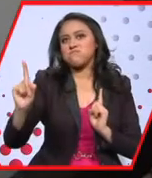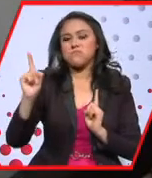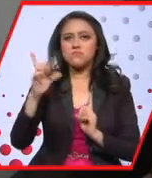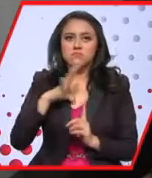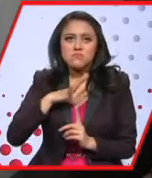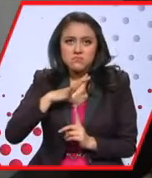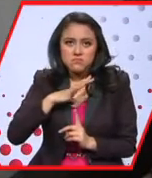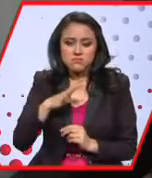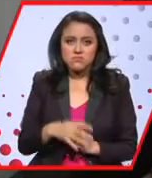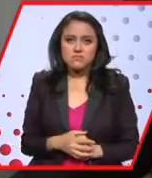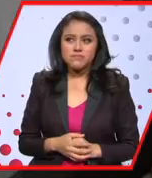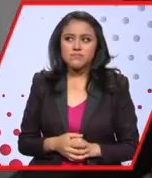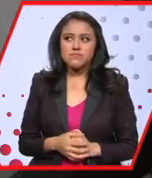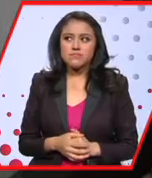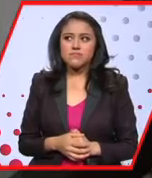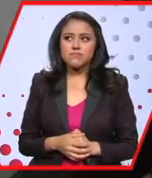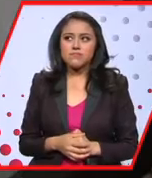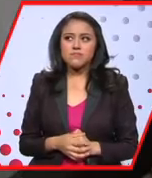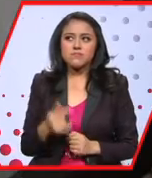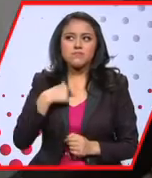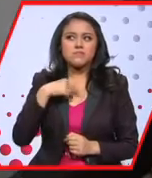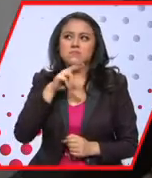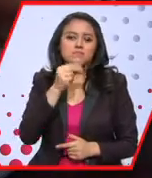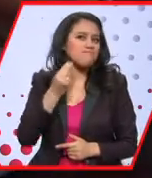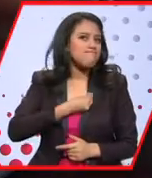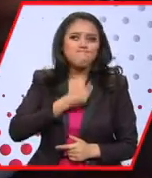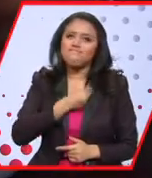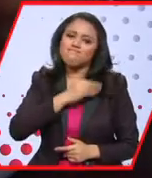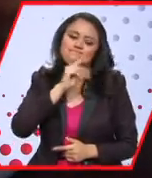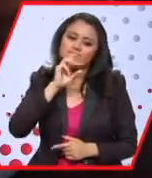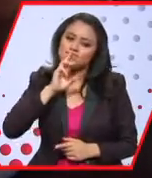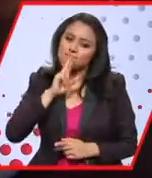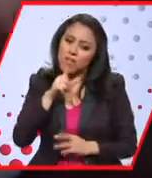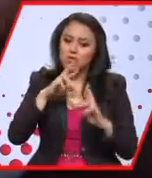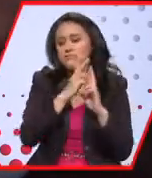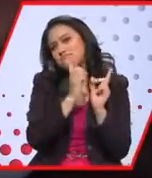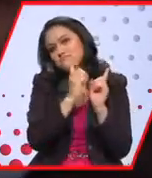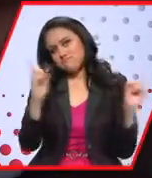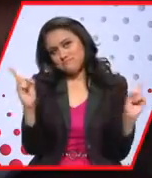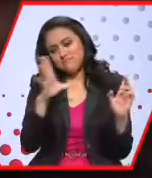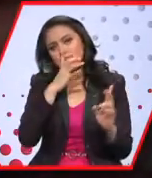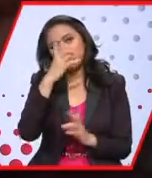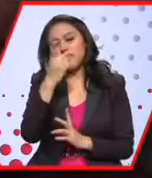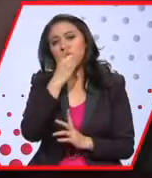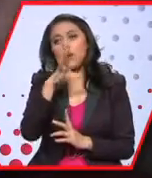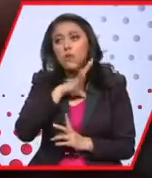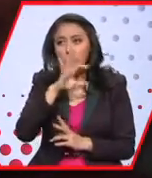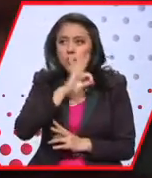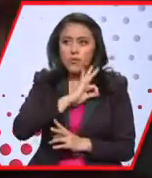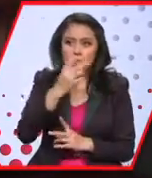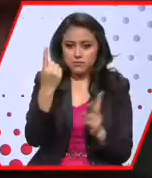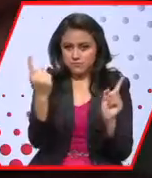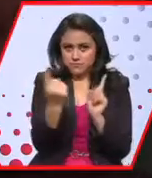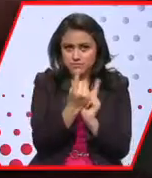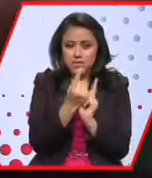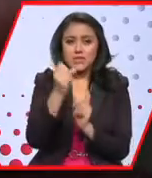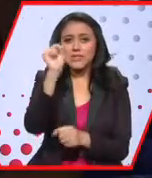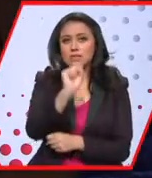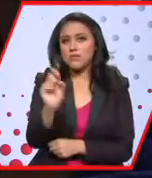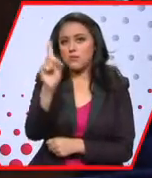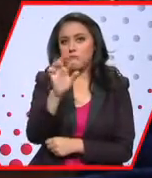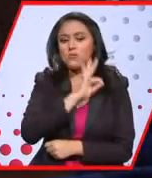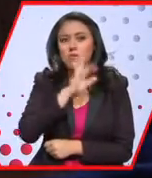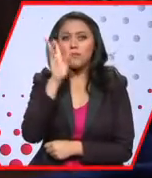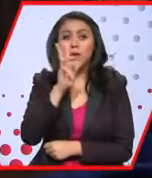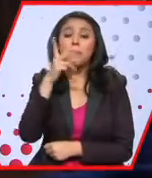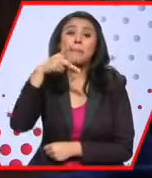aislada. Yo no aguanté el trato. Quedó de acuerdo con su expareja de permitirle ver al pequeño los fines de semana.